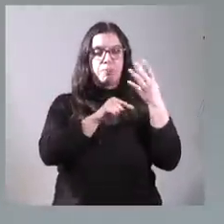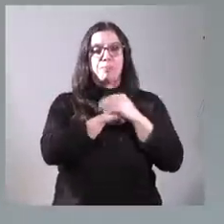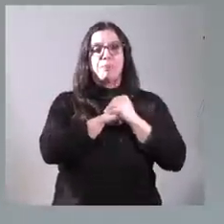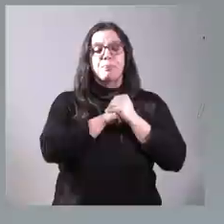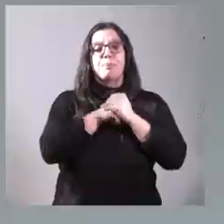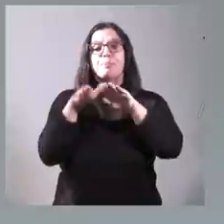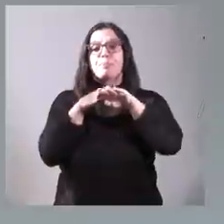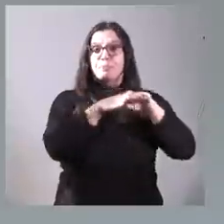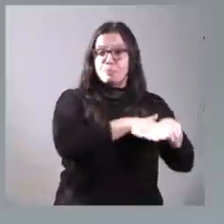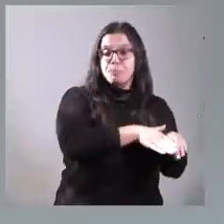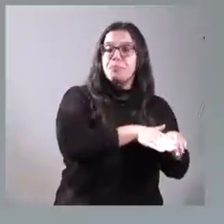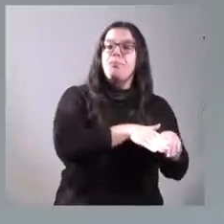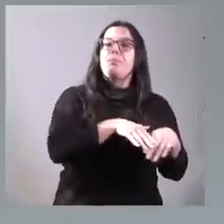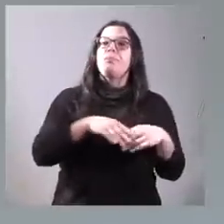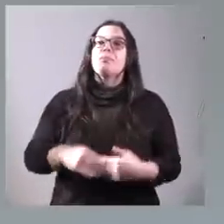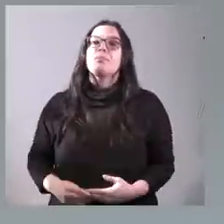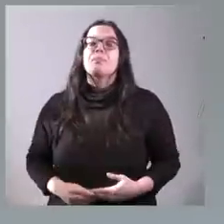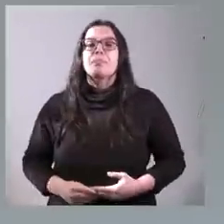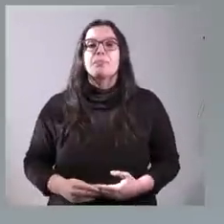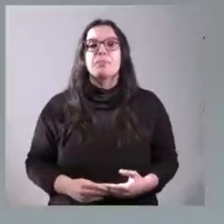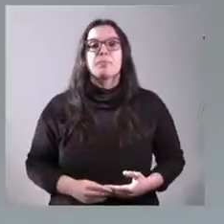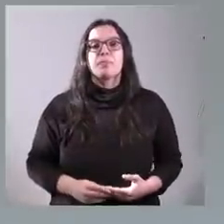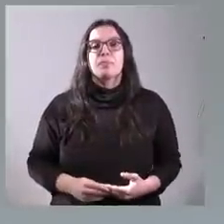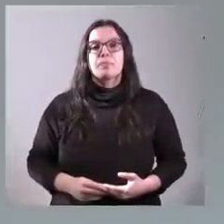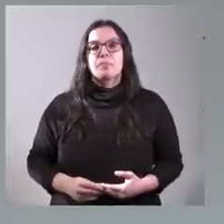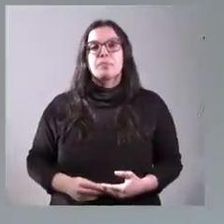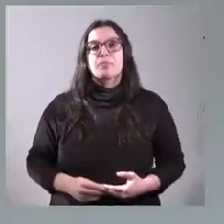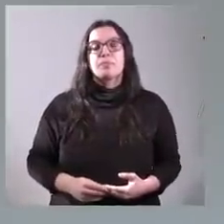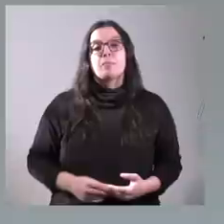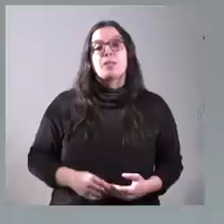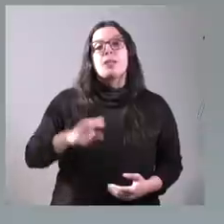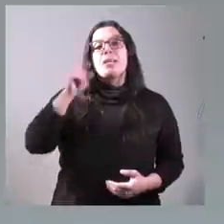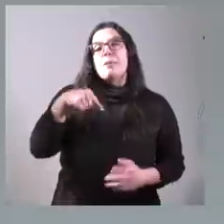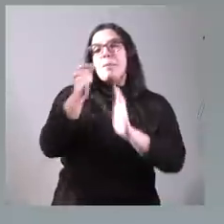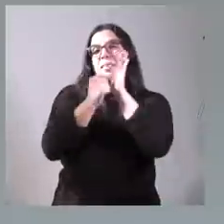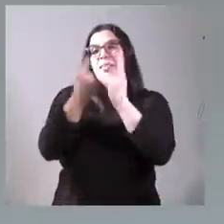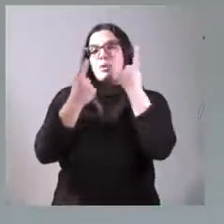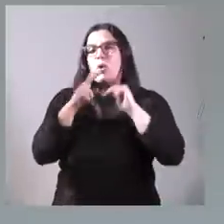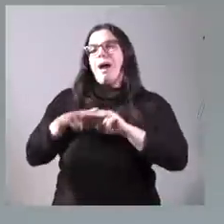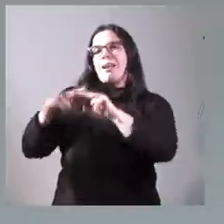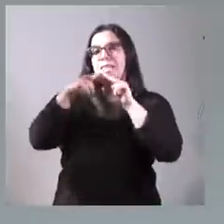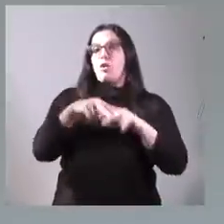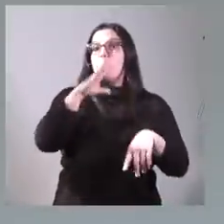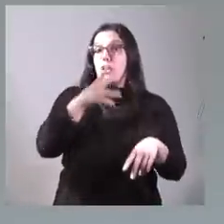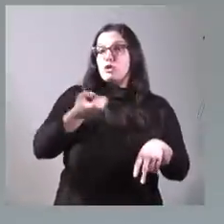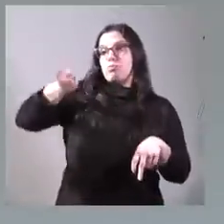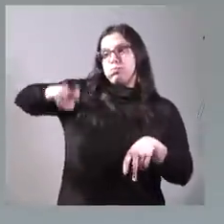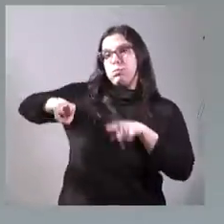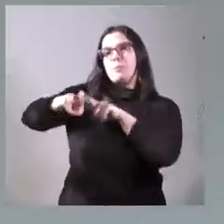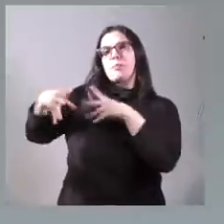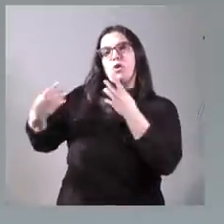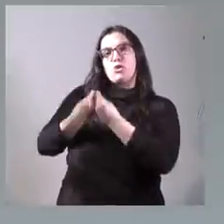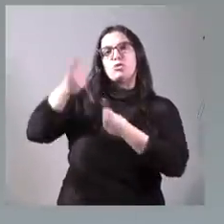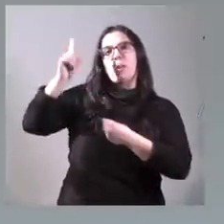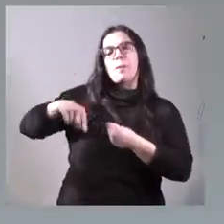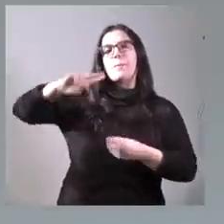y al margen de esto hemos realizado algún análisis de algunas medidas y en ese sentido y nos acompañan esta rueda de prensa El vicepresidente